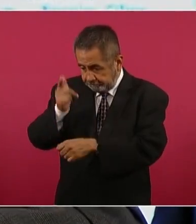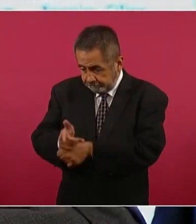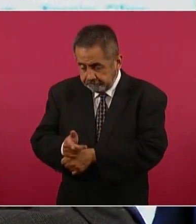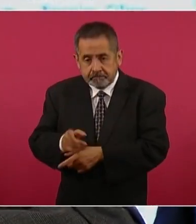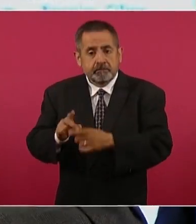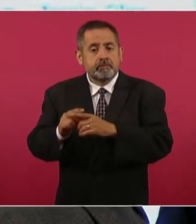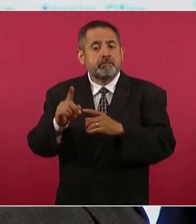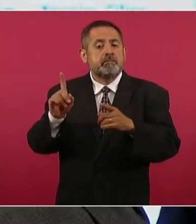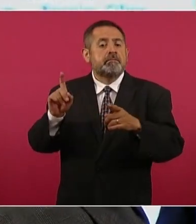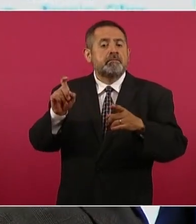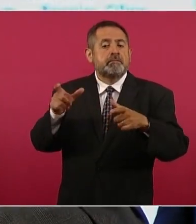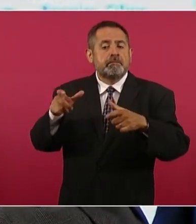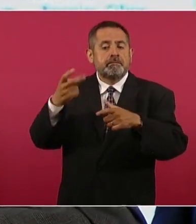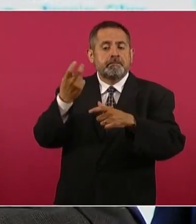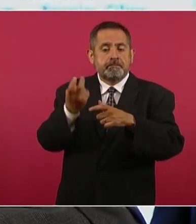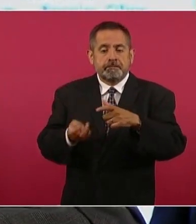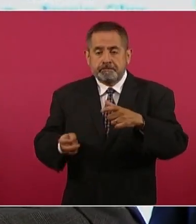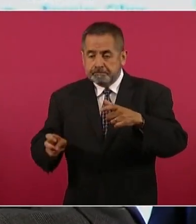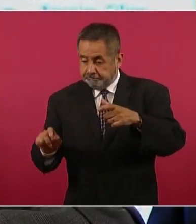Hemos ubicado